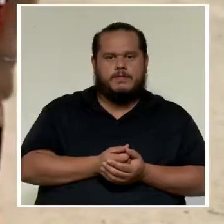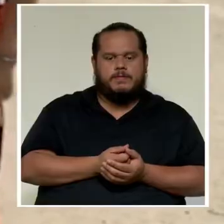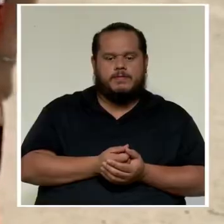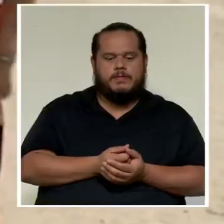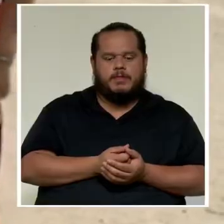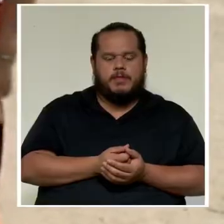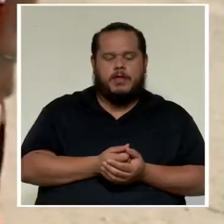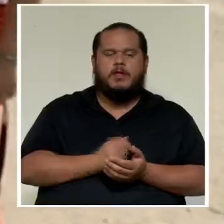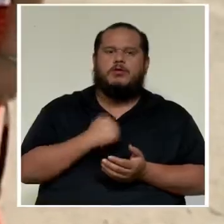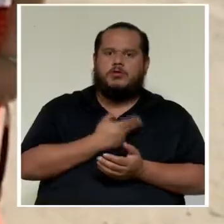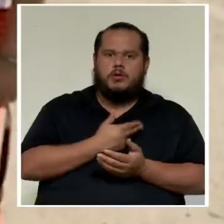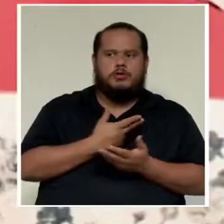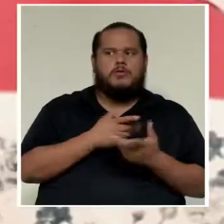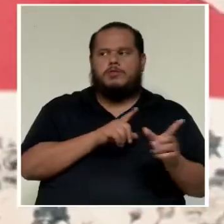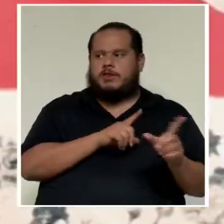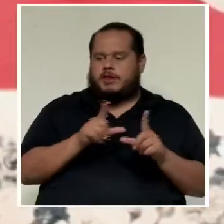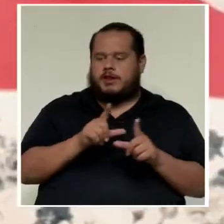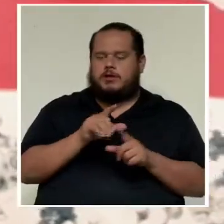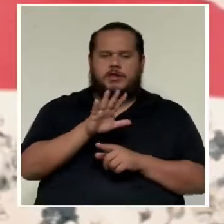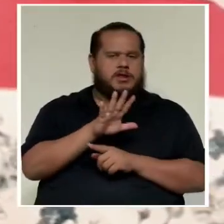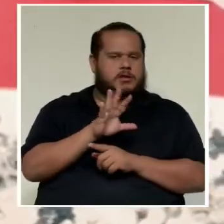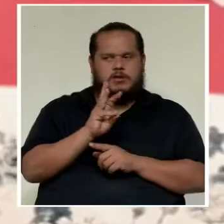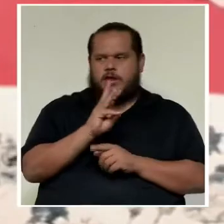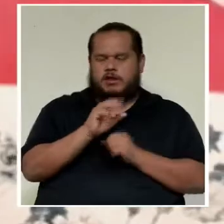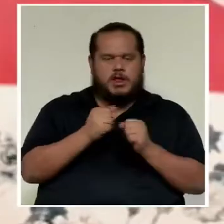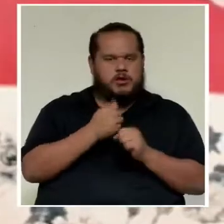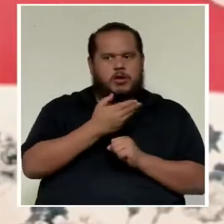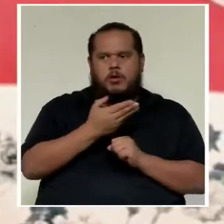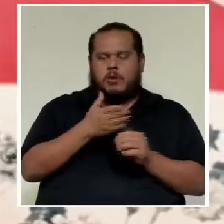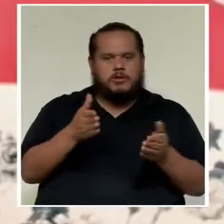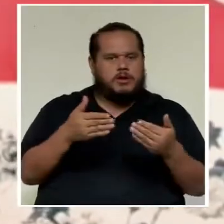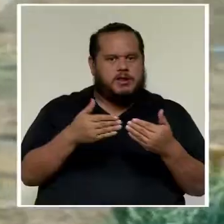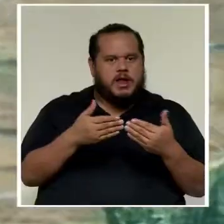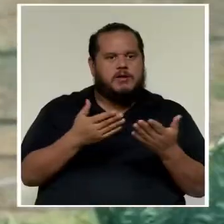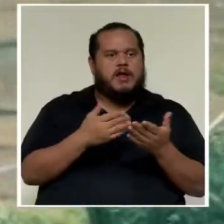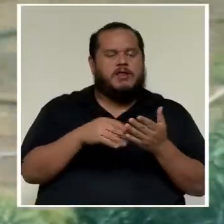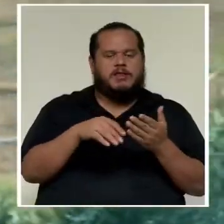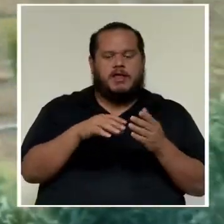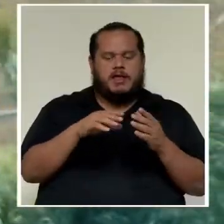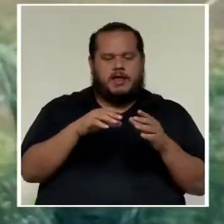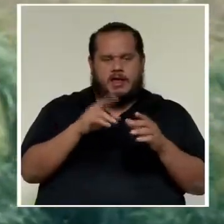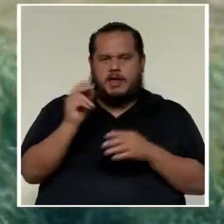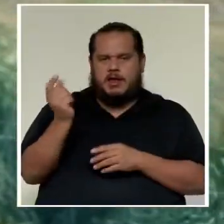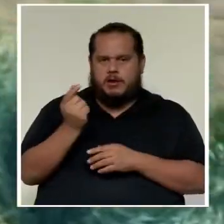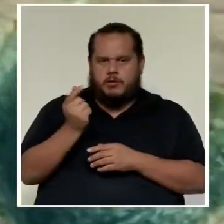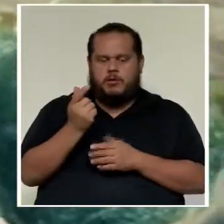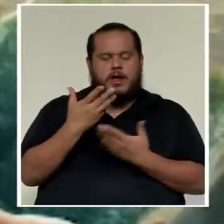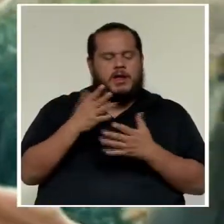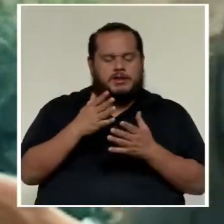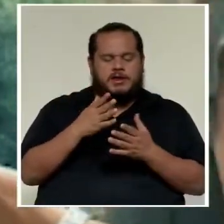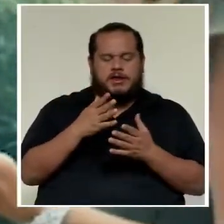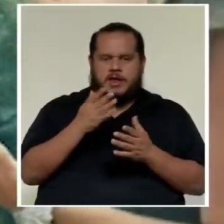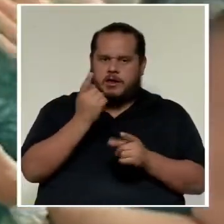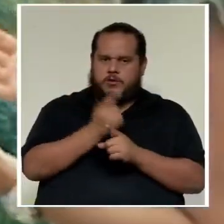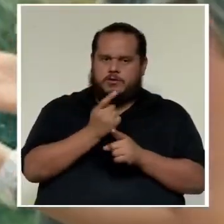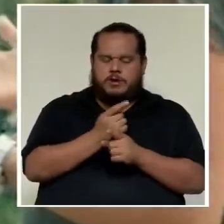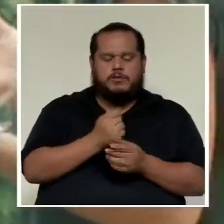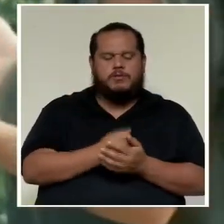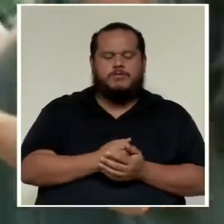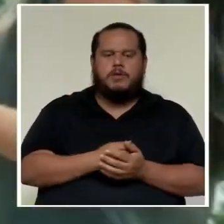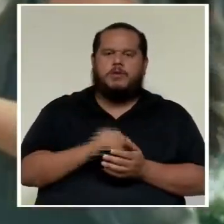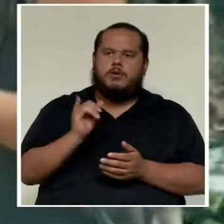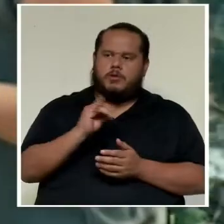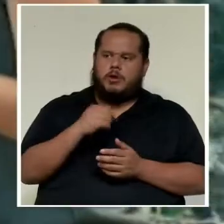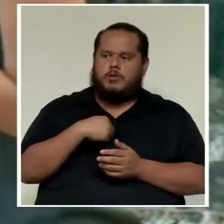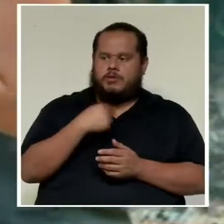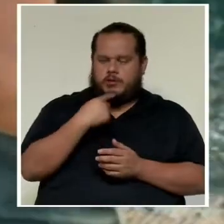Vamos a estar listos en 5 o 6 años cuando el cierre del relleno de La Uruca sea efectivo. No, como le mencioné